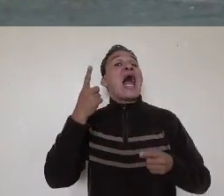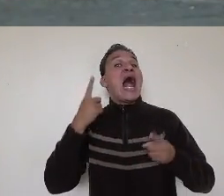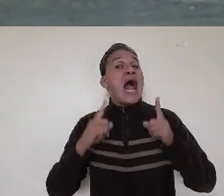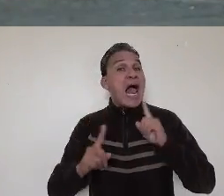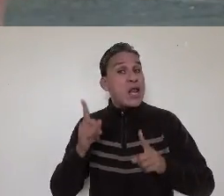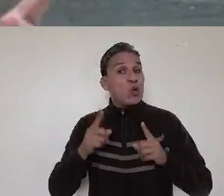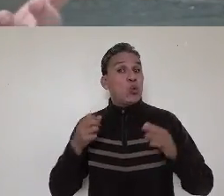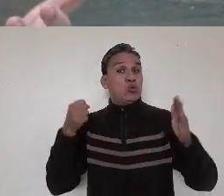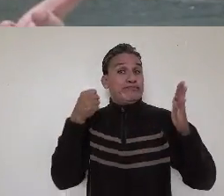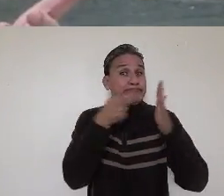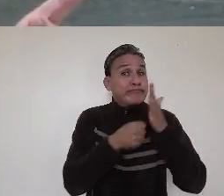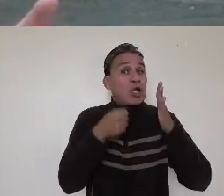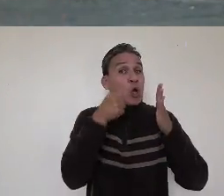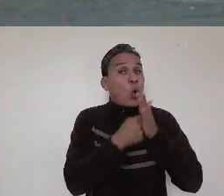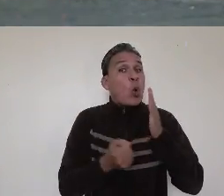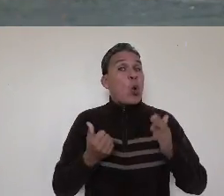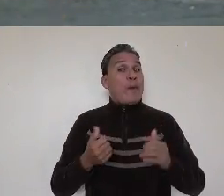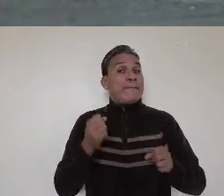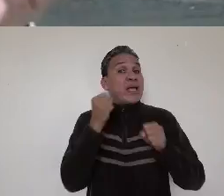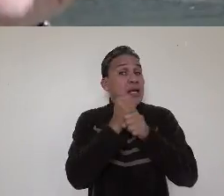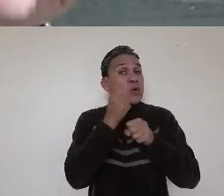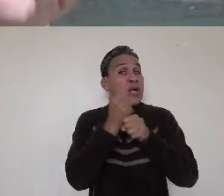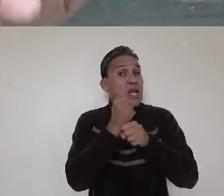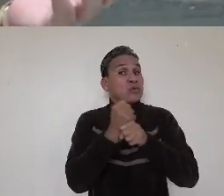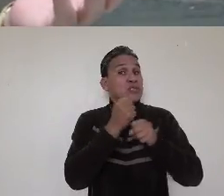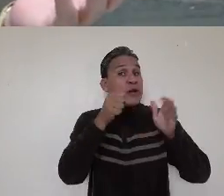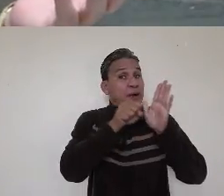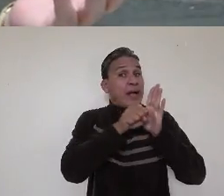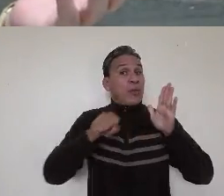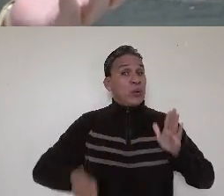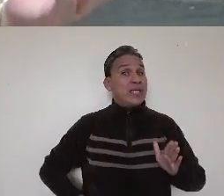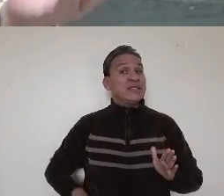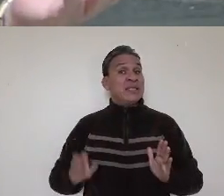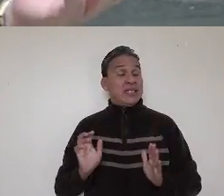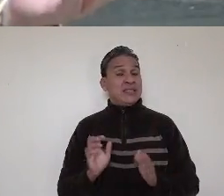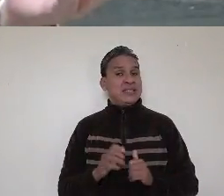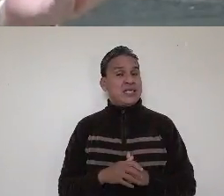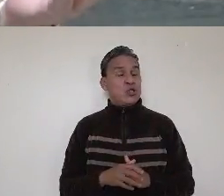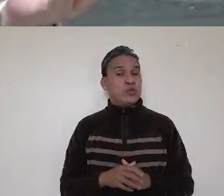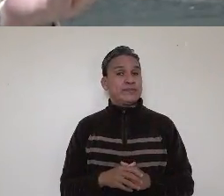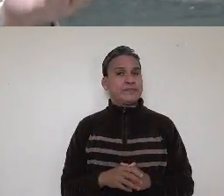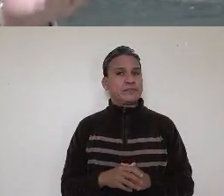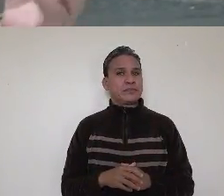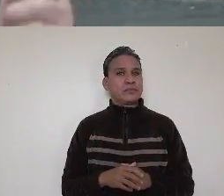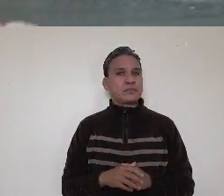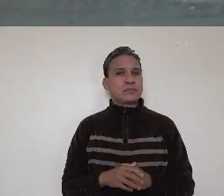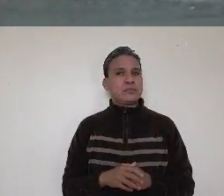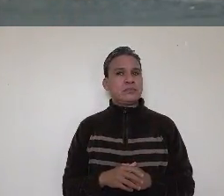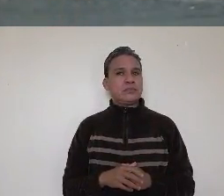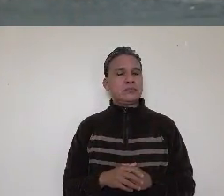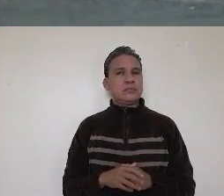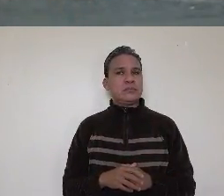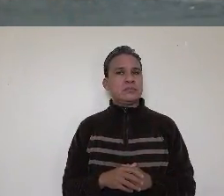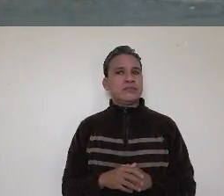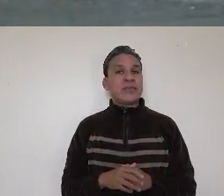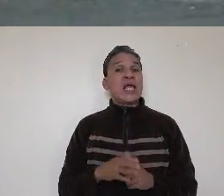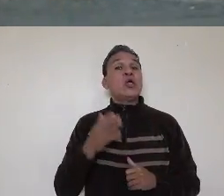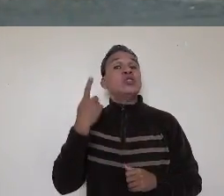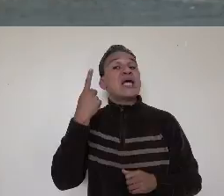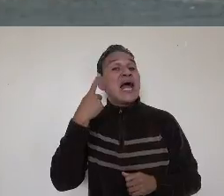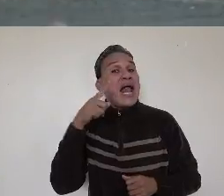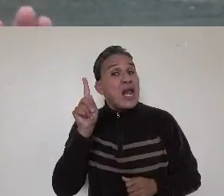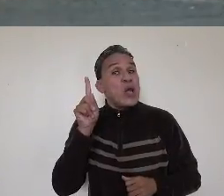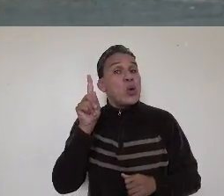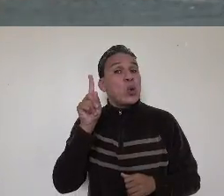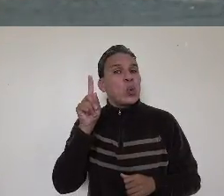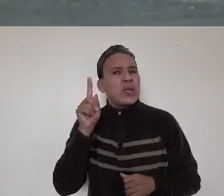los servidores del Señor. ¿Y qué le quedó? Quedaba la posibilidad